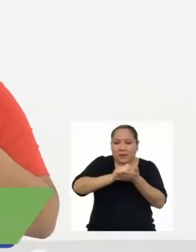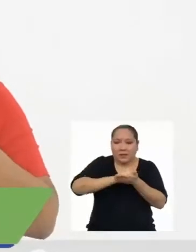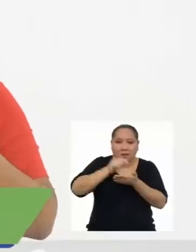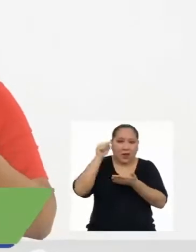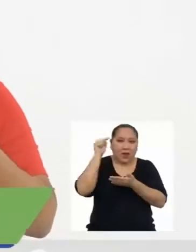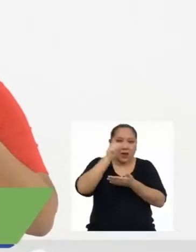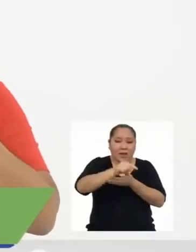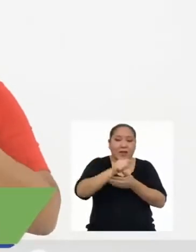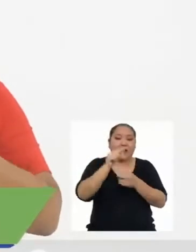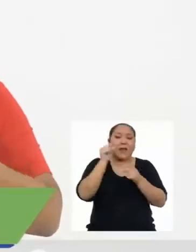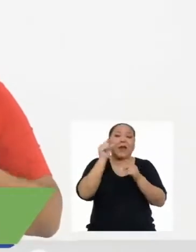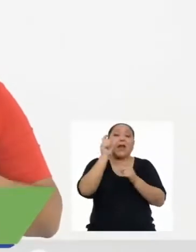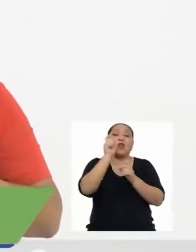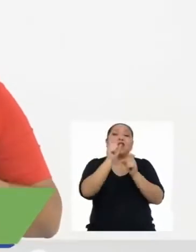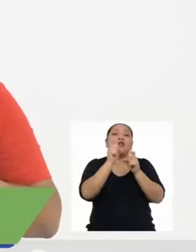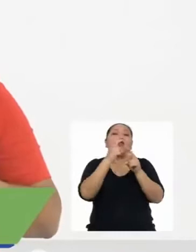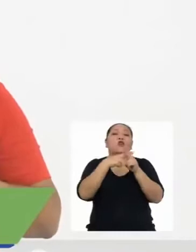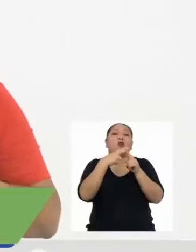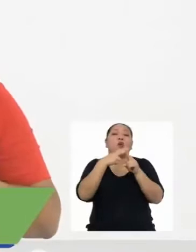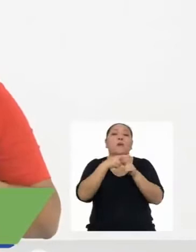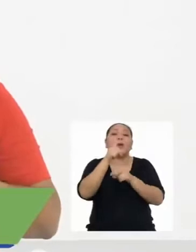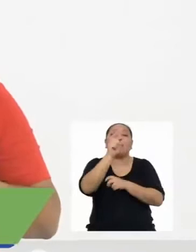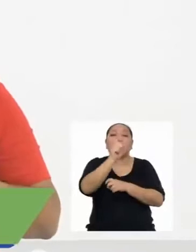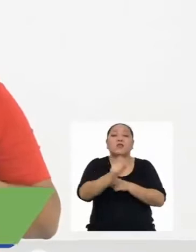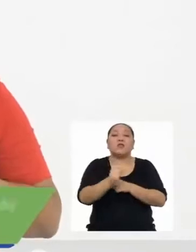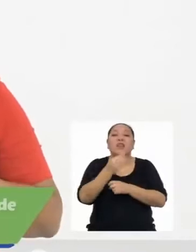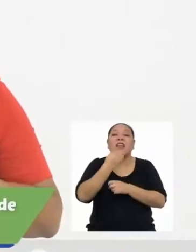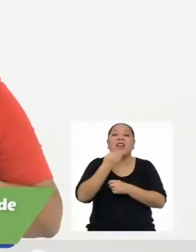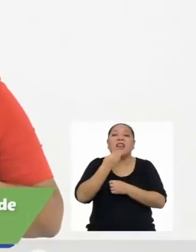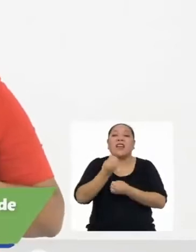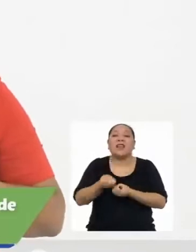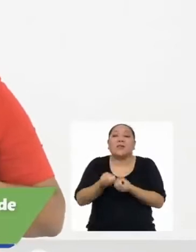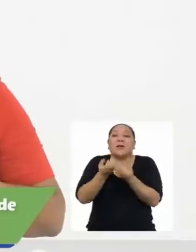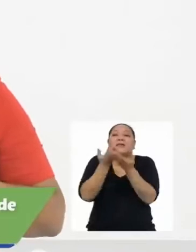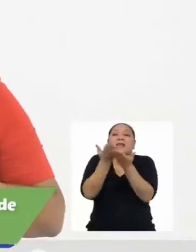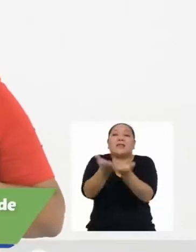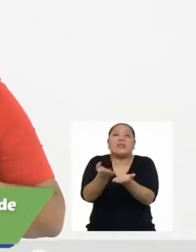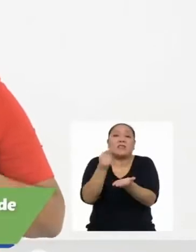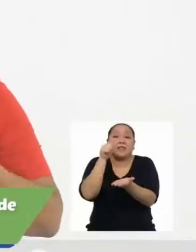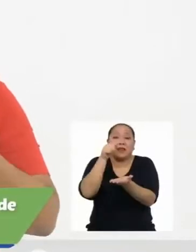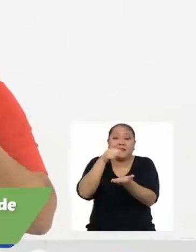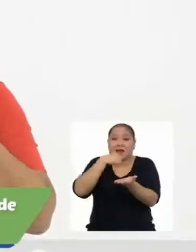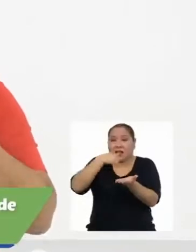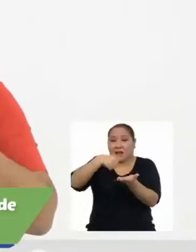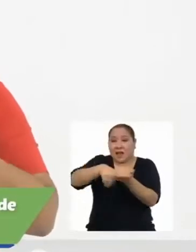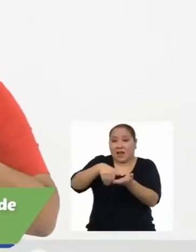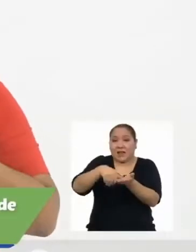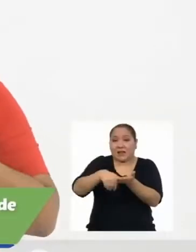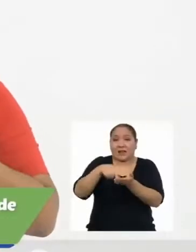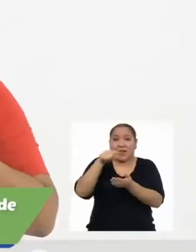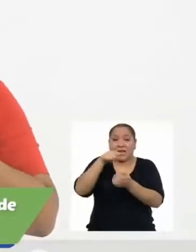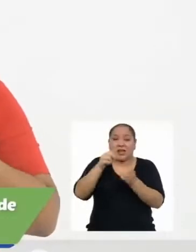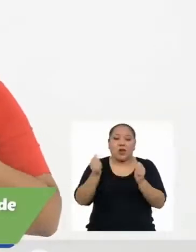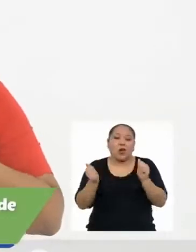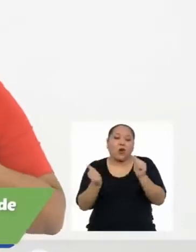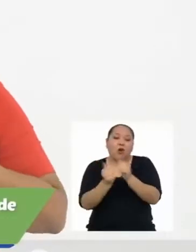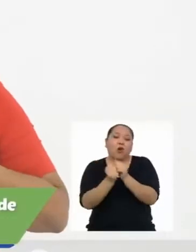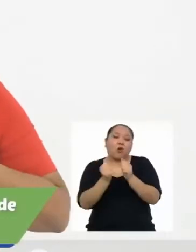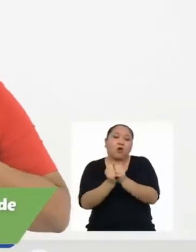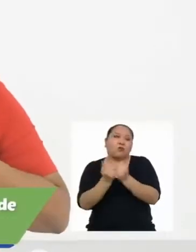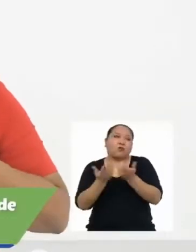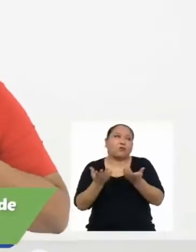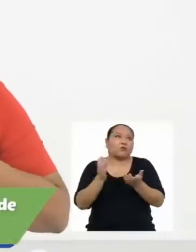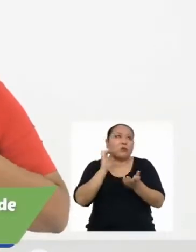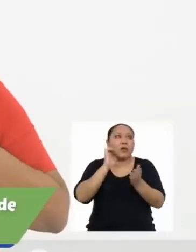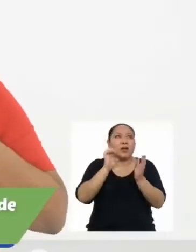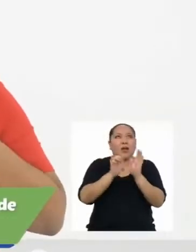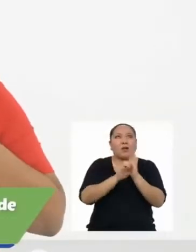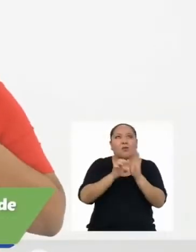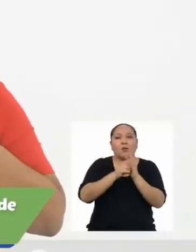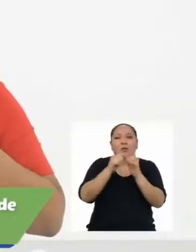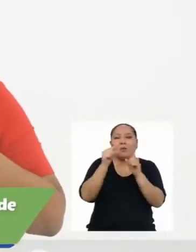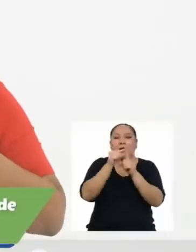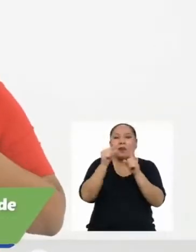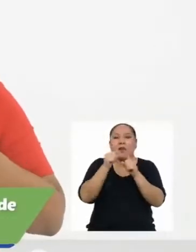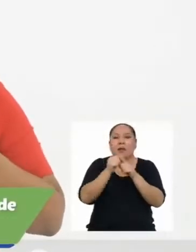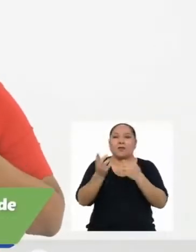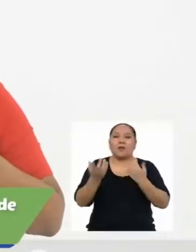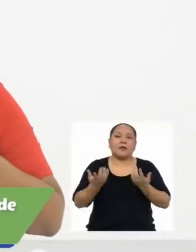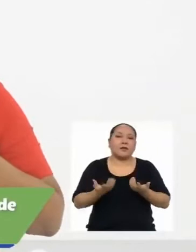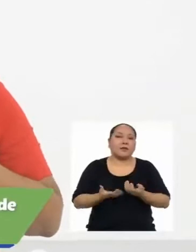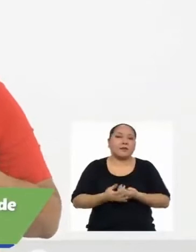de la persona a la que está dirigida la carta. Va usualmente acompañado de palabras de estima